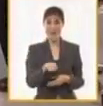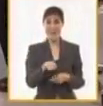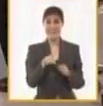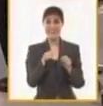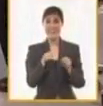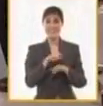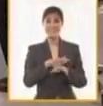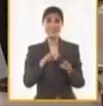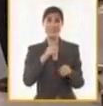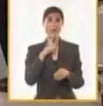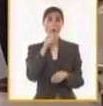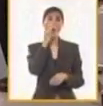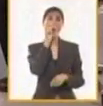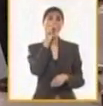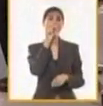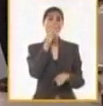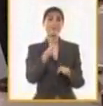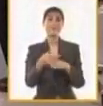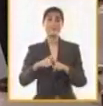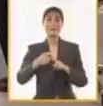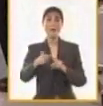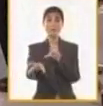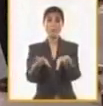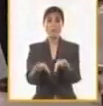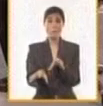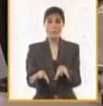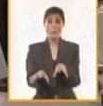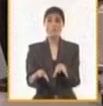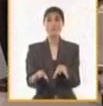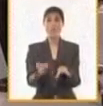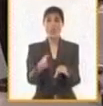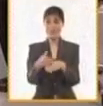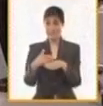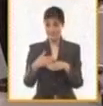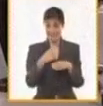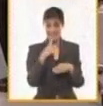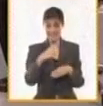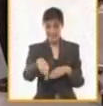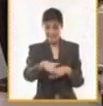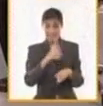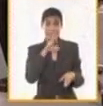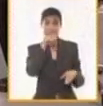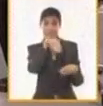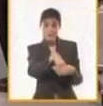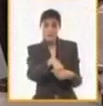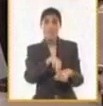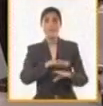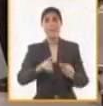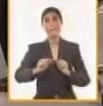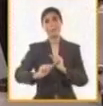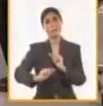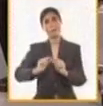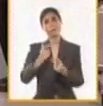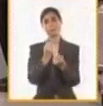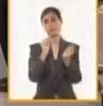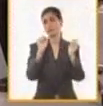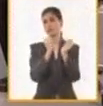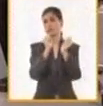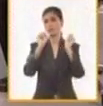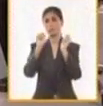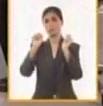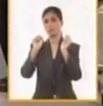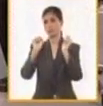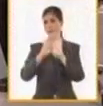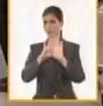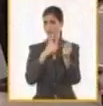Melitopol, otras poblaciones tanto de Gerson como de Zaporozhye, y se ha ido liberando, prácticamente ya está liberado totalmente